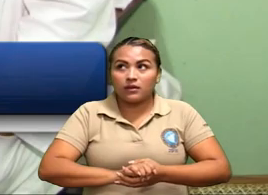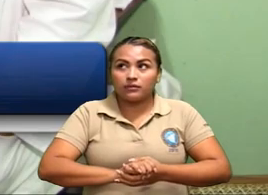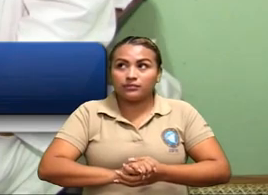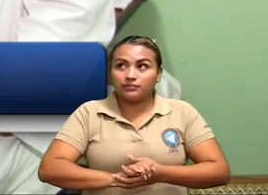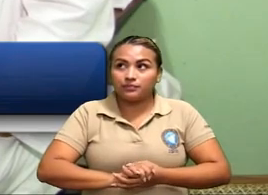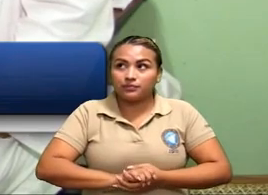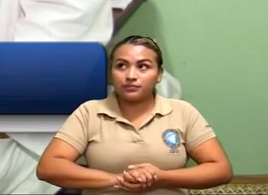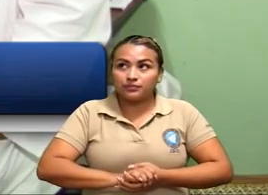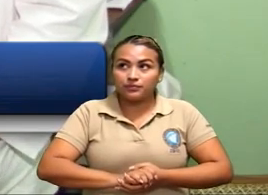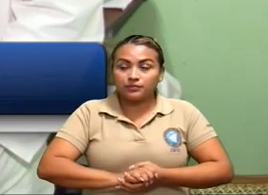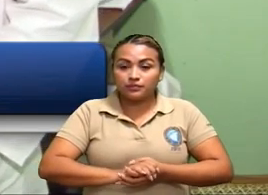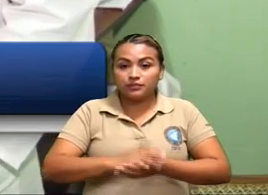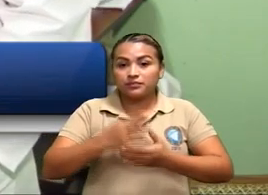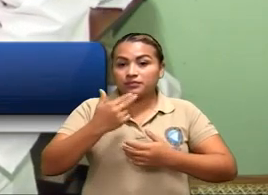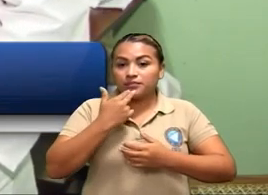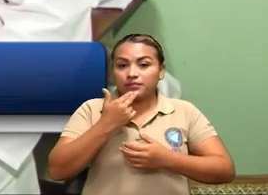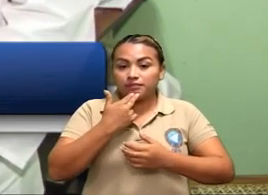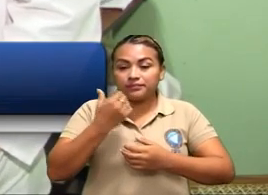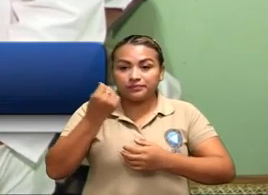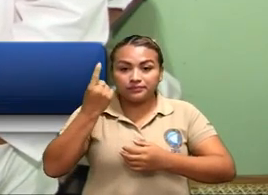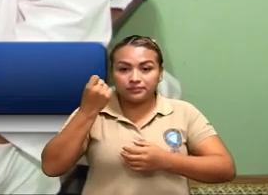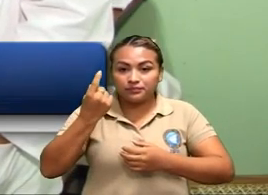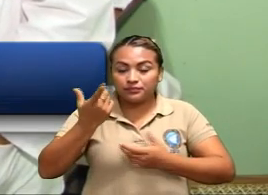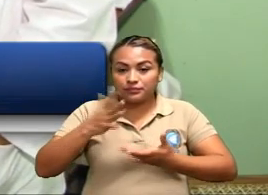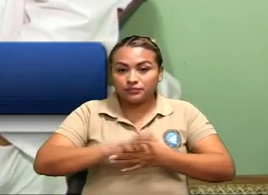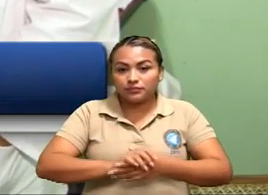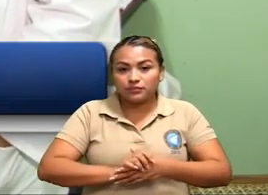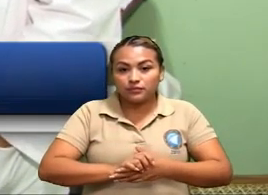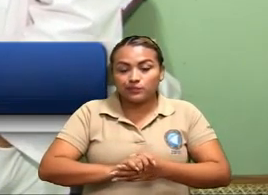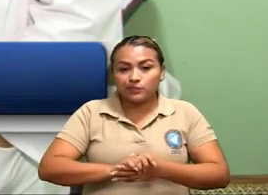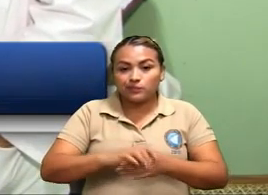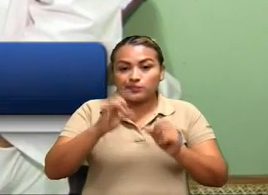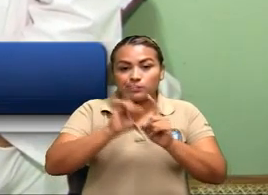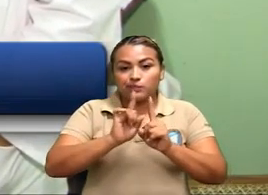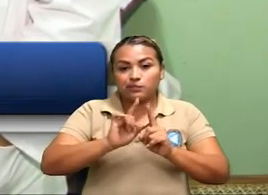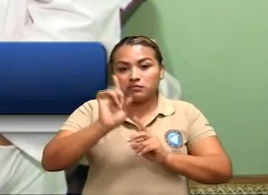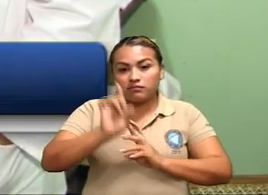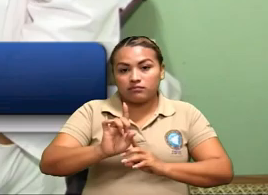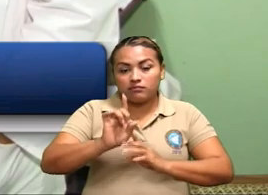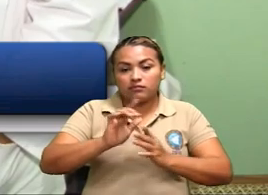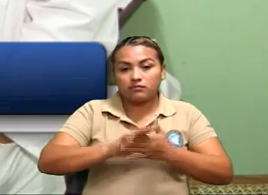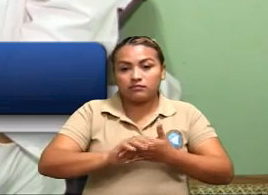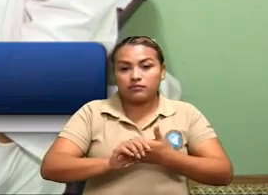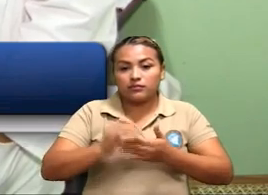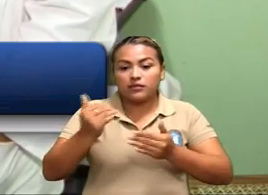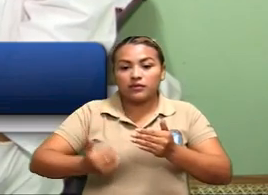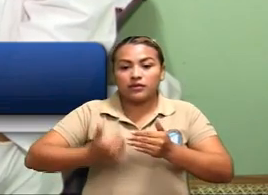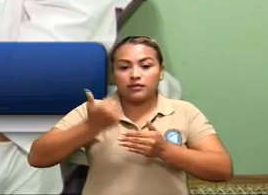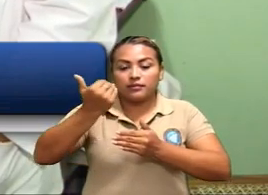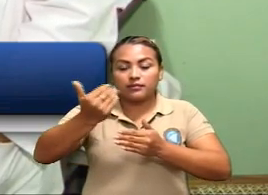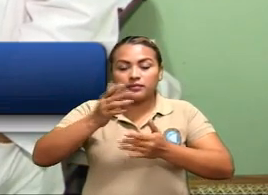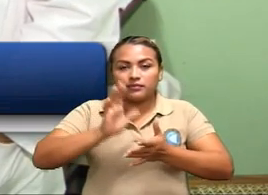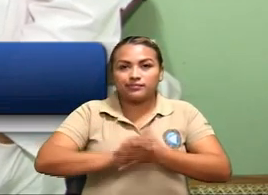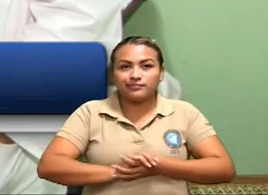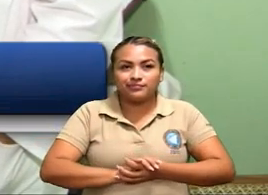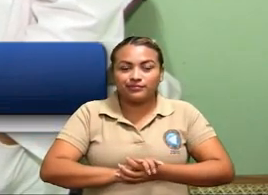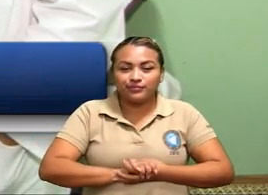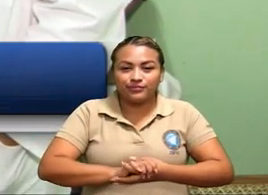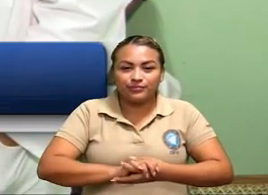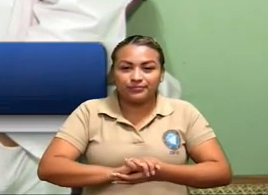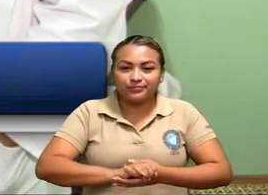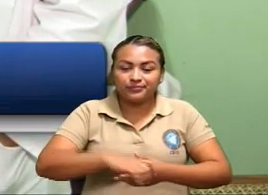No sé si me logra entender. Usted me dijo que yo estaba en el nivel 1. ¿Cuál es el siguiente nivel, por ejemplo?